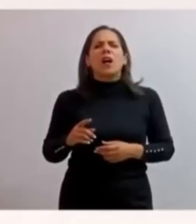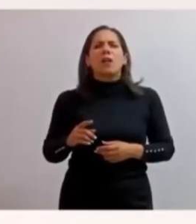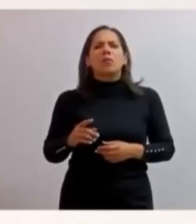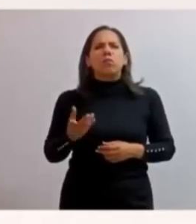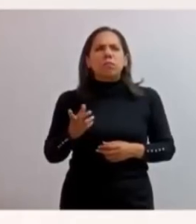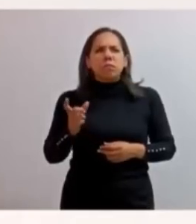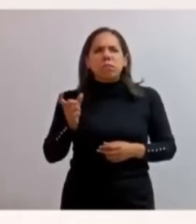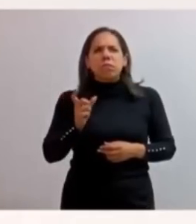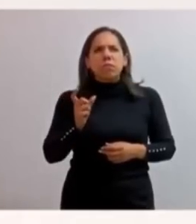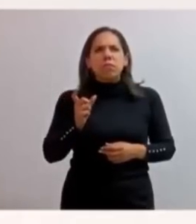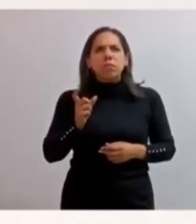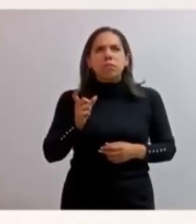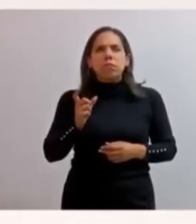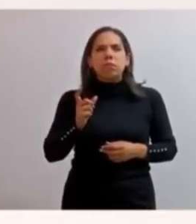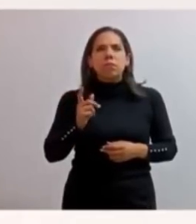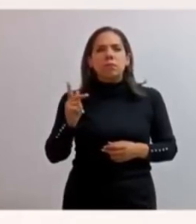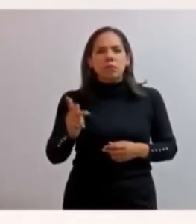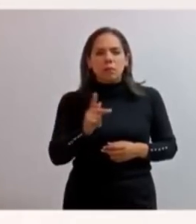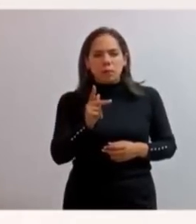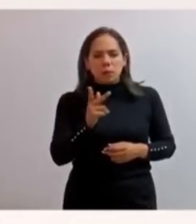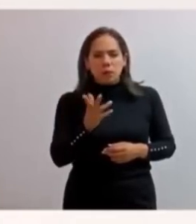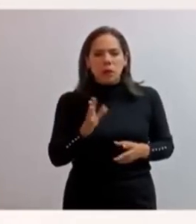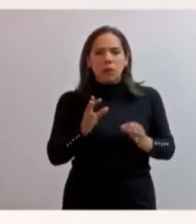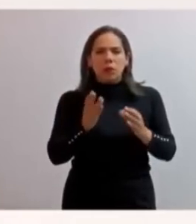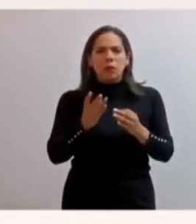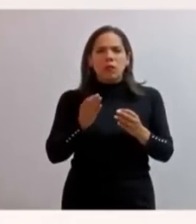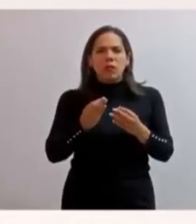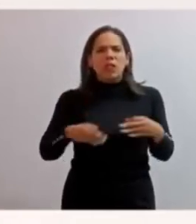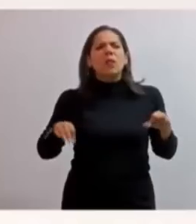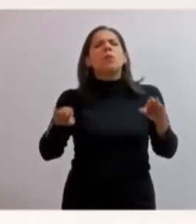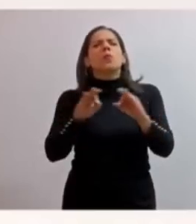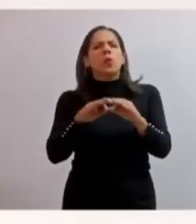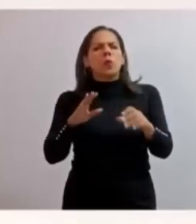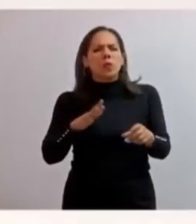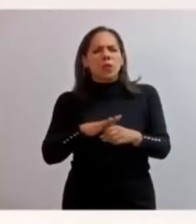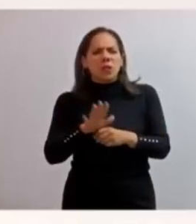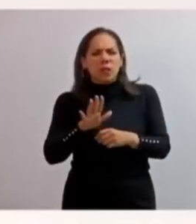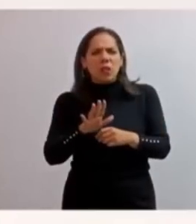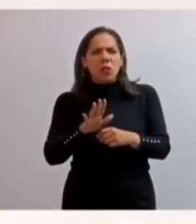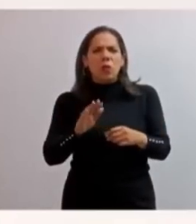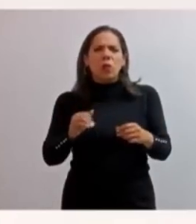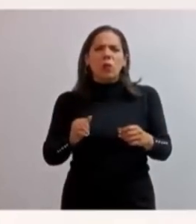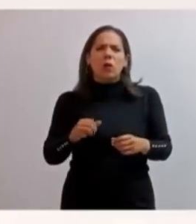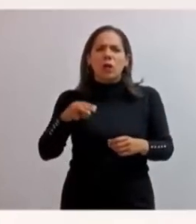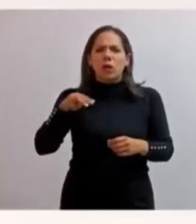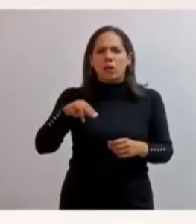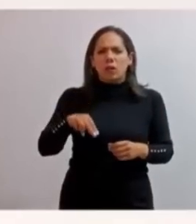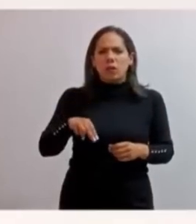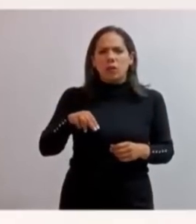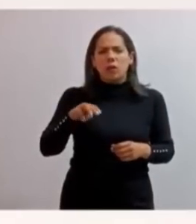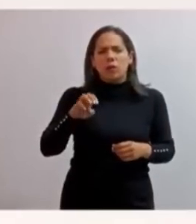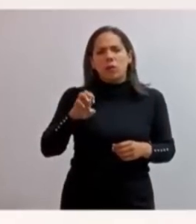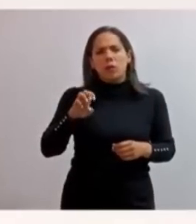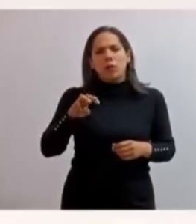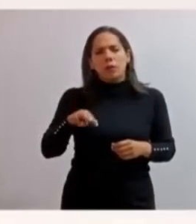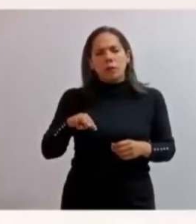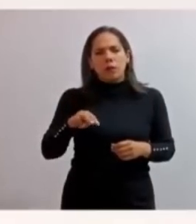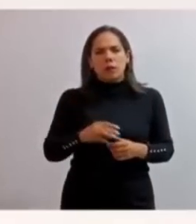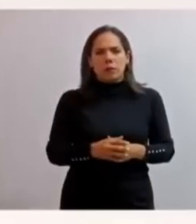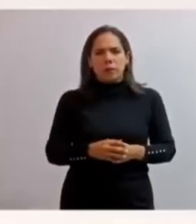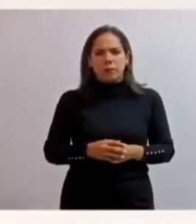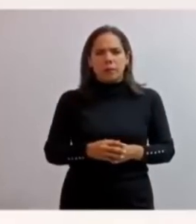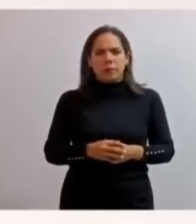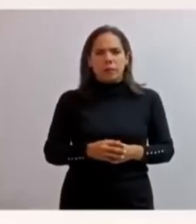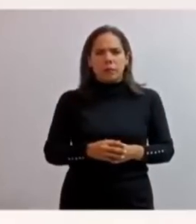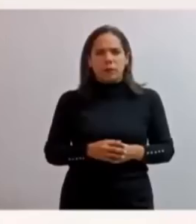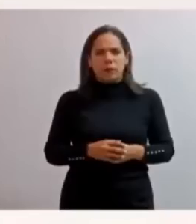actualización académica para la nueva escuela mexicana? Otra pregunta del maestro Oscar DC, ¿por